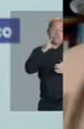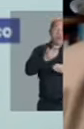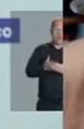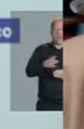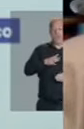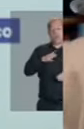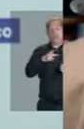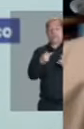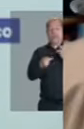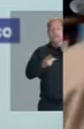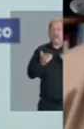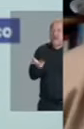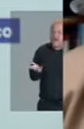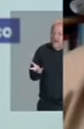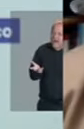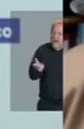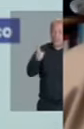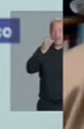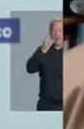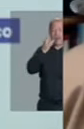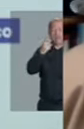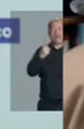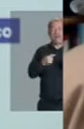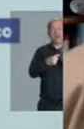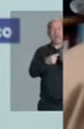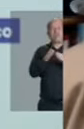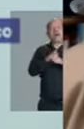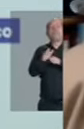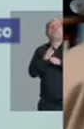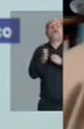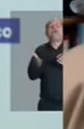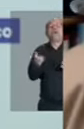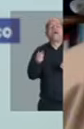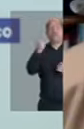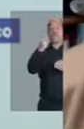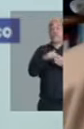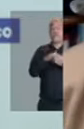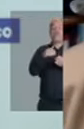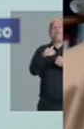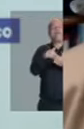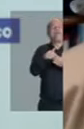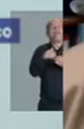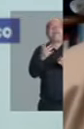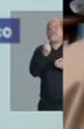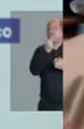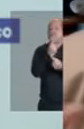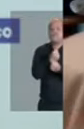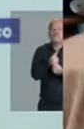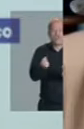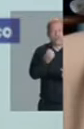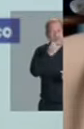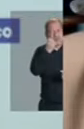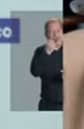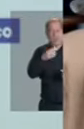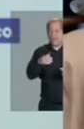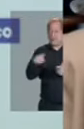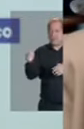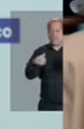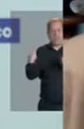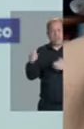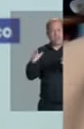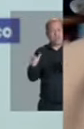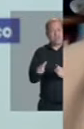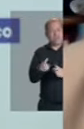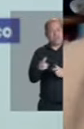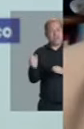Fox, y también a la candidata morenista Claudia Sheinbaum. Pero lo que se llamó la atención en el caso pues de este tercer aspirante,